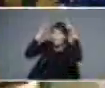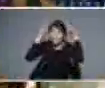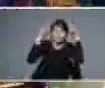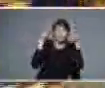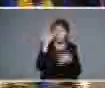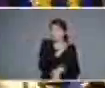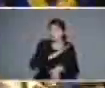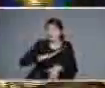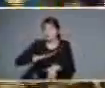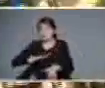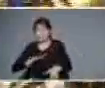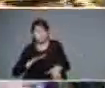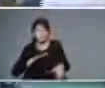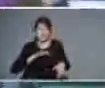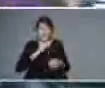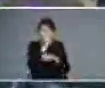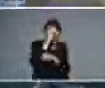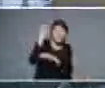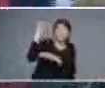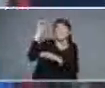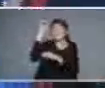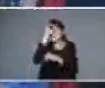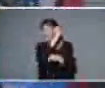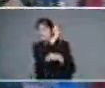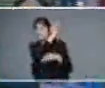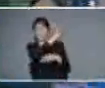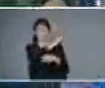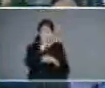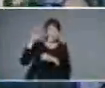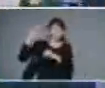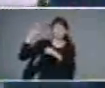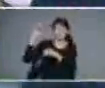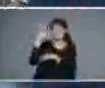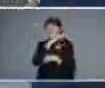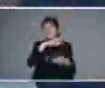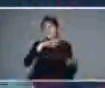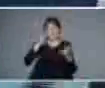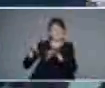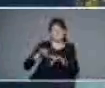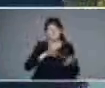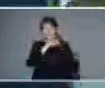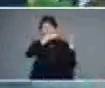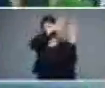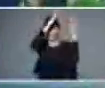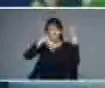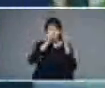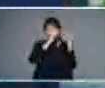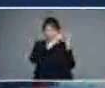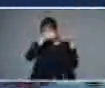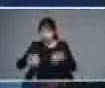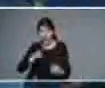esquivar jap lapa la tierra mía ca de montañas y en